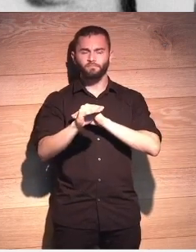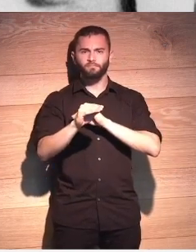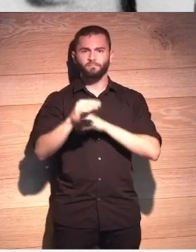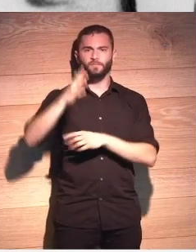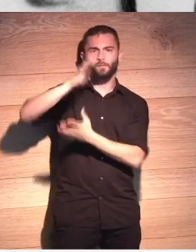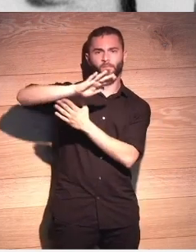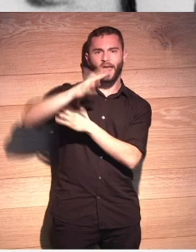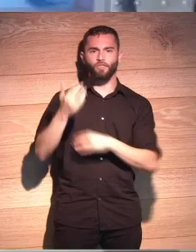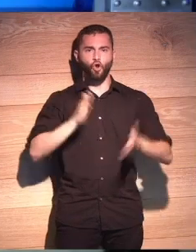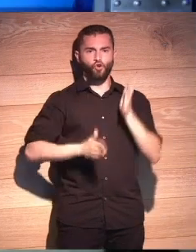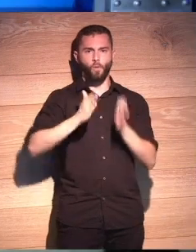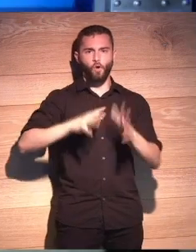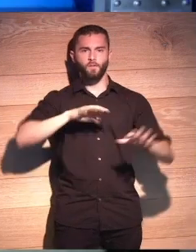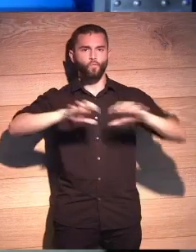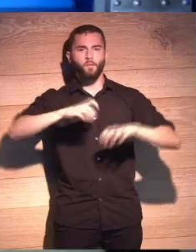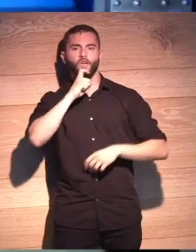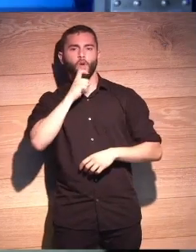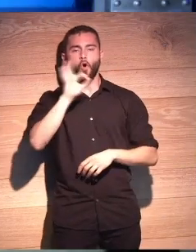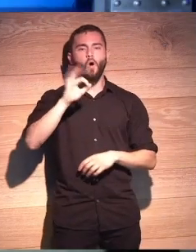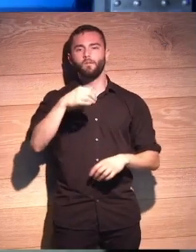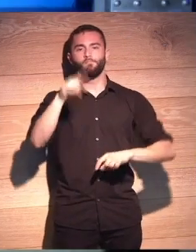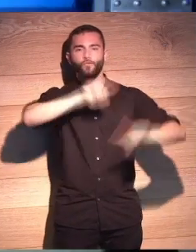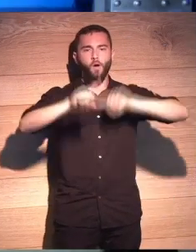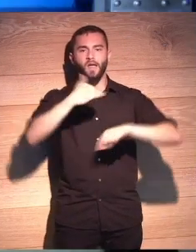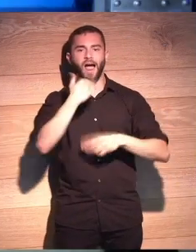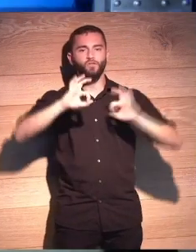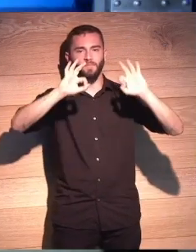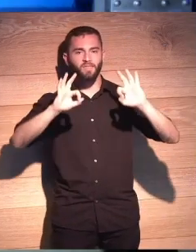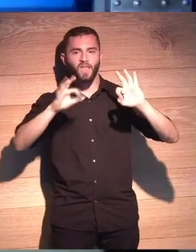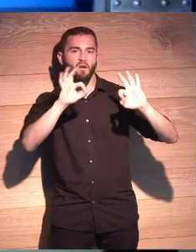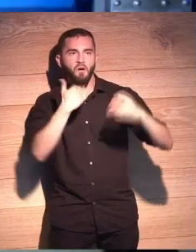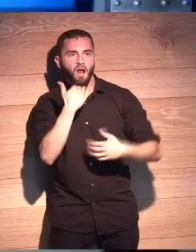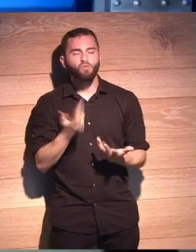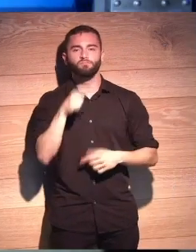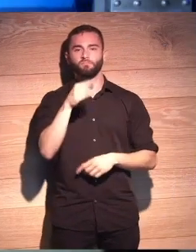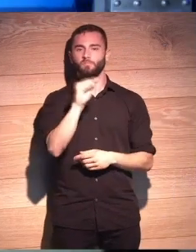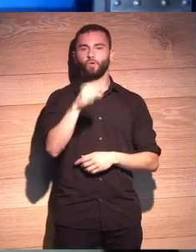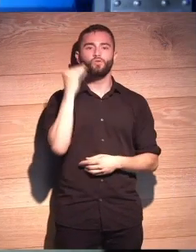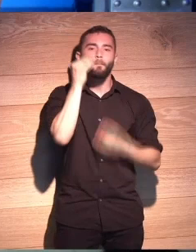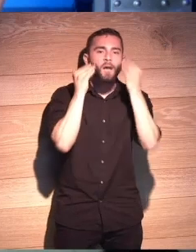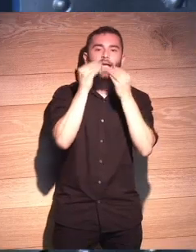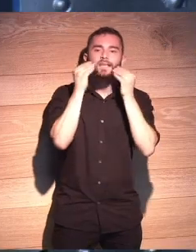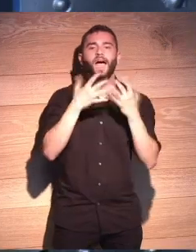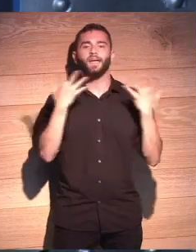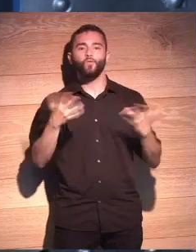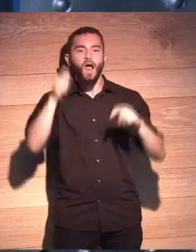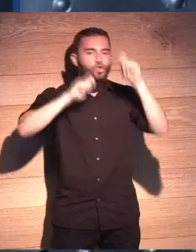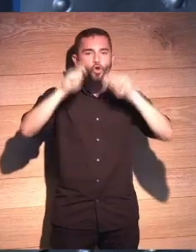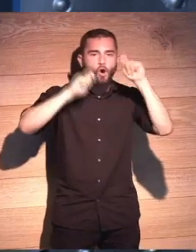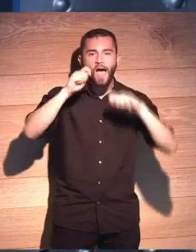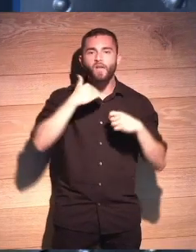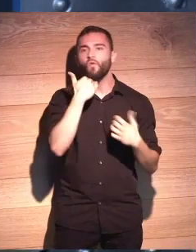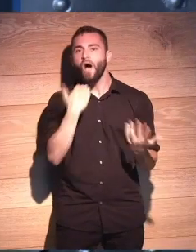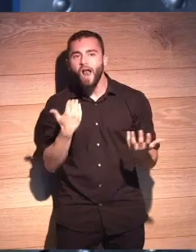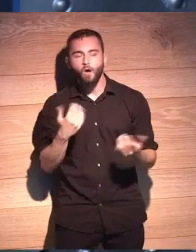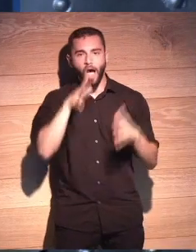movía el brazo robótico o si tuvo algún problema especial, que qué maquillaje se ponía y que se había llorado en alguna ocasión. Afortunadamente, eso ya no